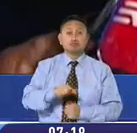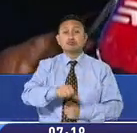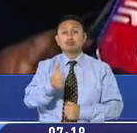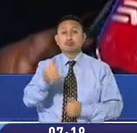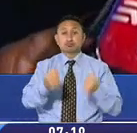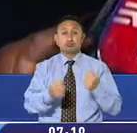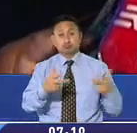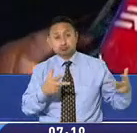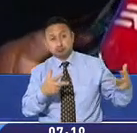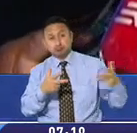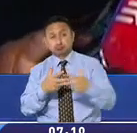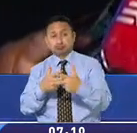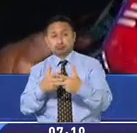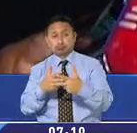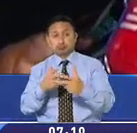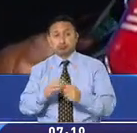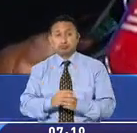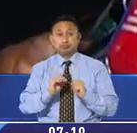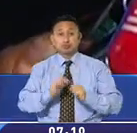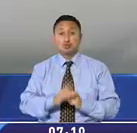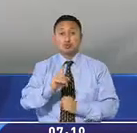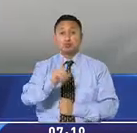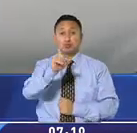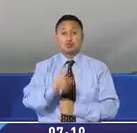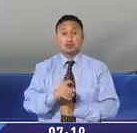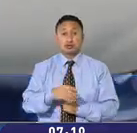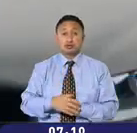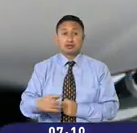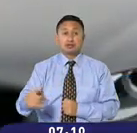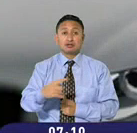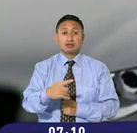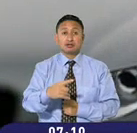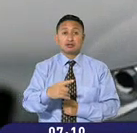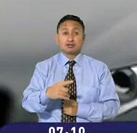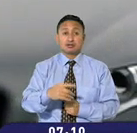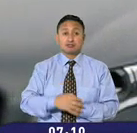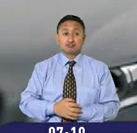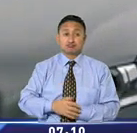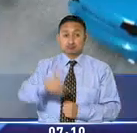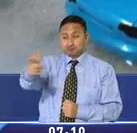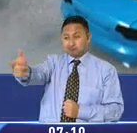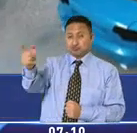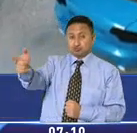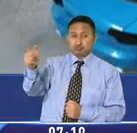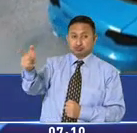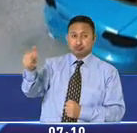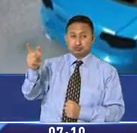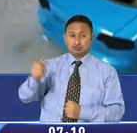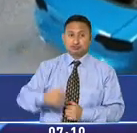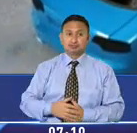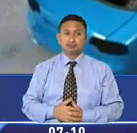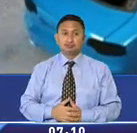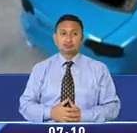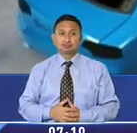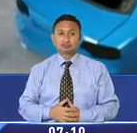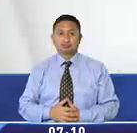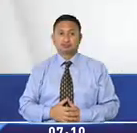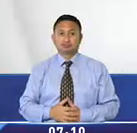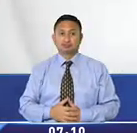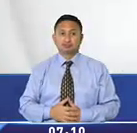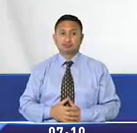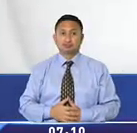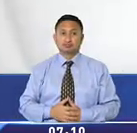automóvil, del cual sale una persona en el con el vehículo en movimiento y procede a realizar varios disparos de arma de